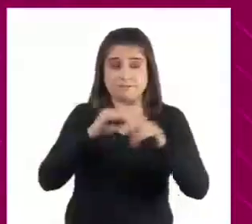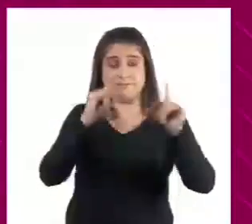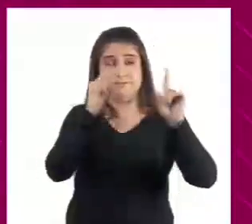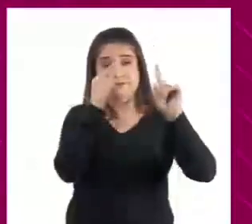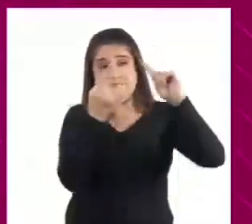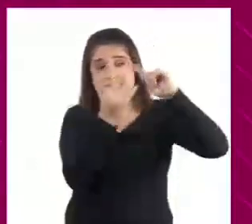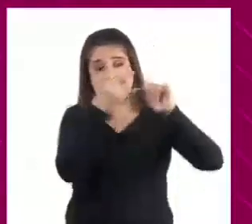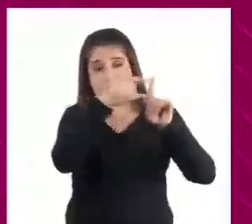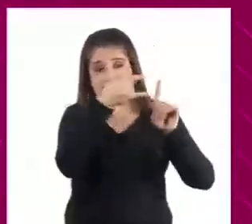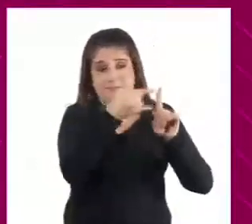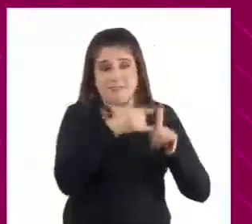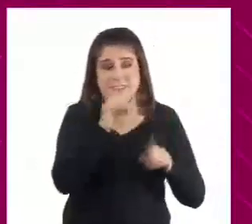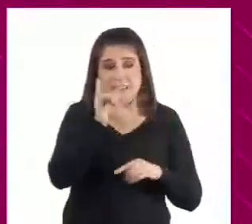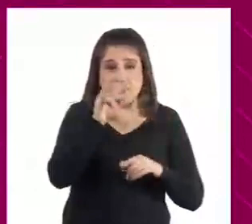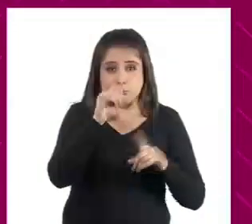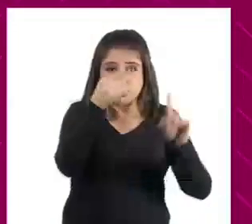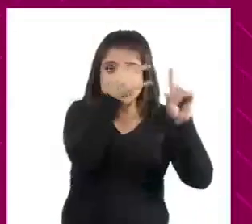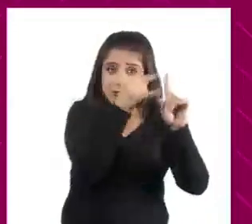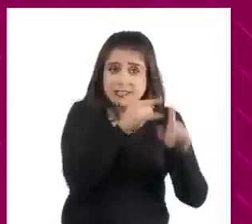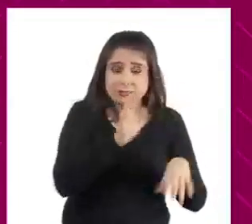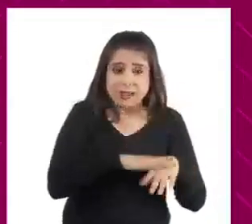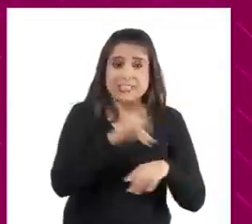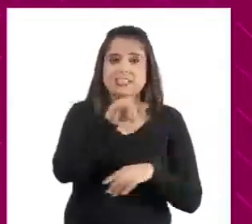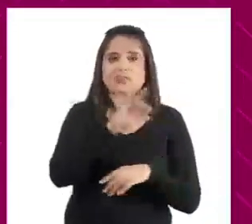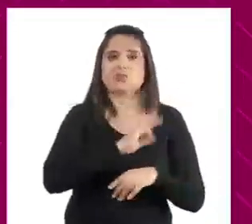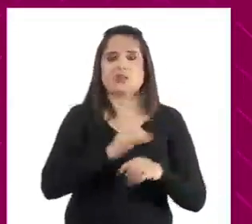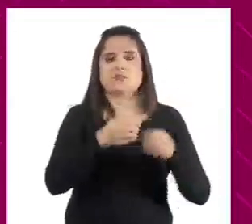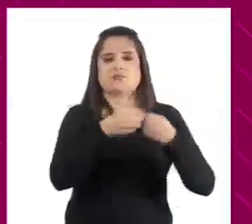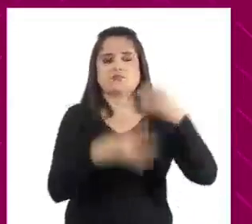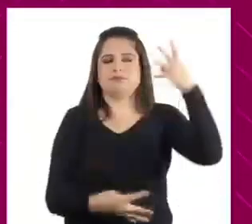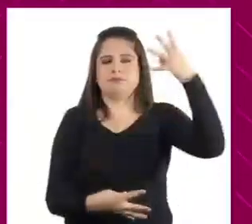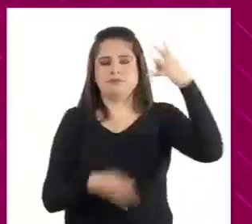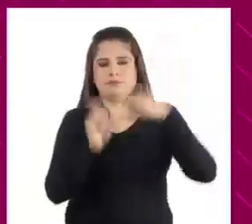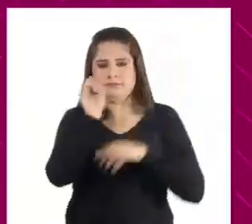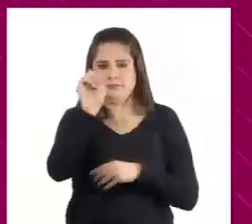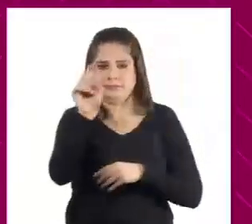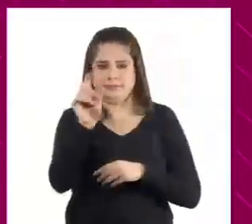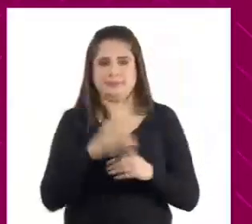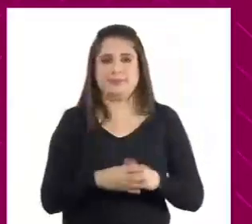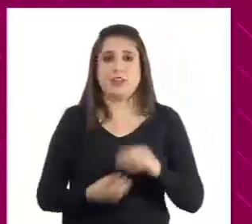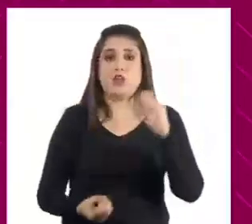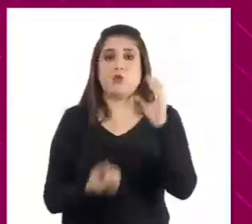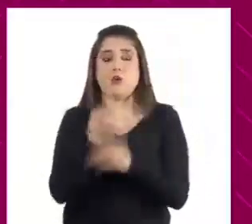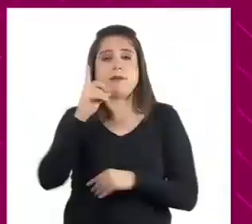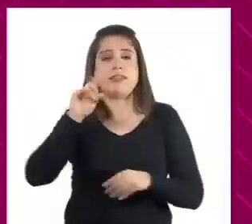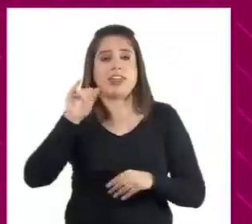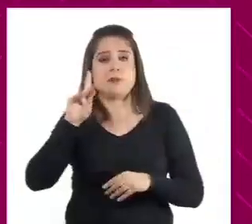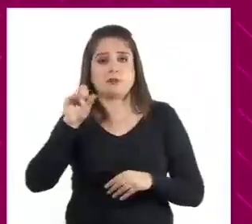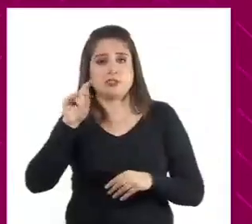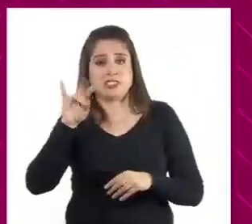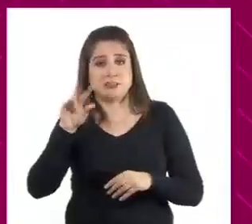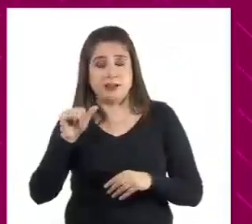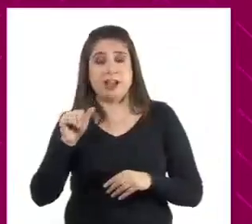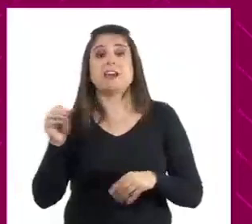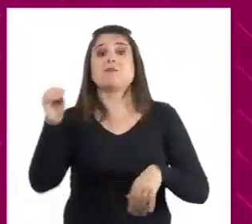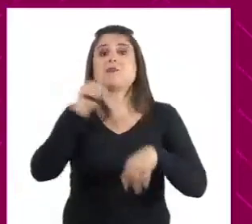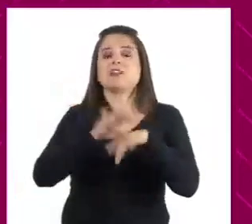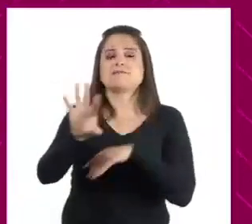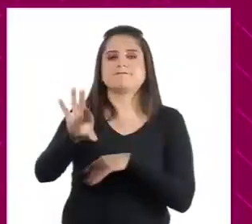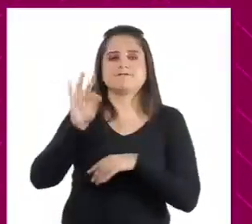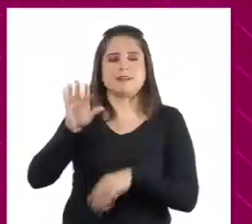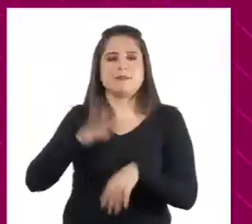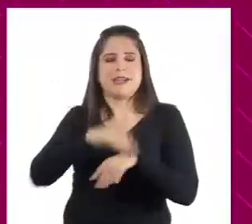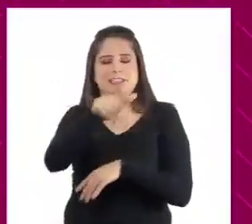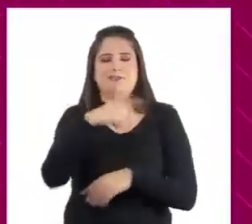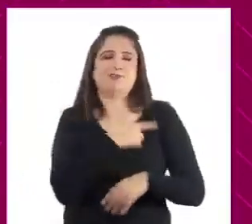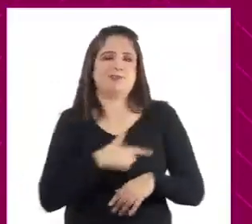presentación, damos clic en el botón desplegable, Nueva diapositiva, y seleccionamos la que más